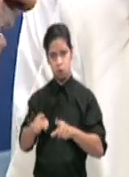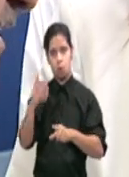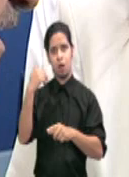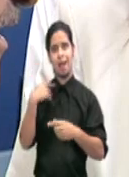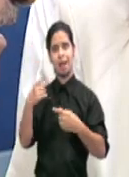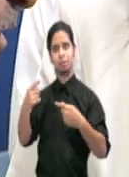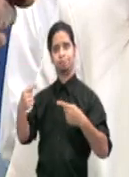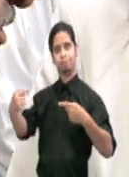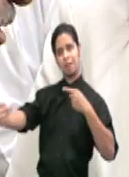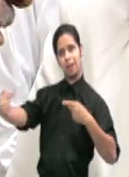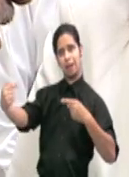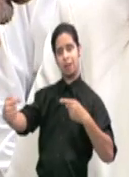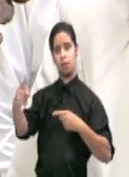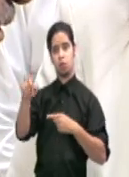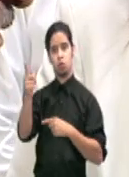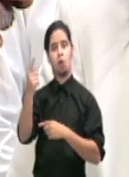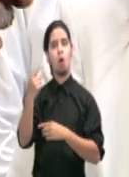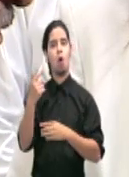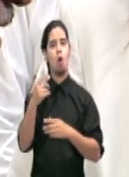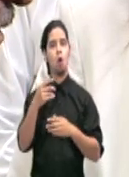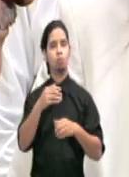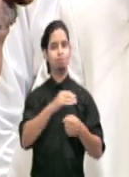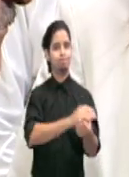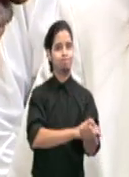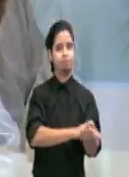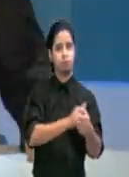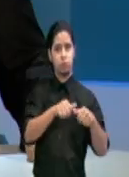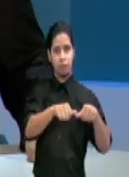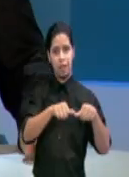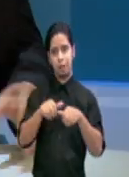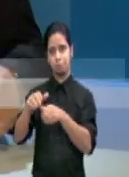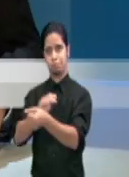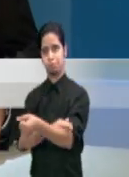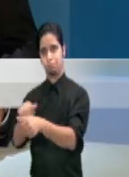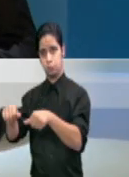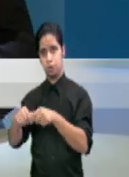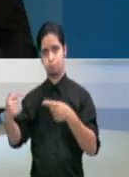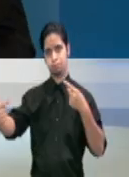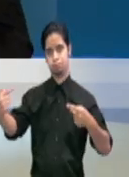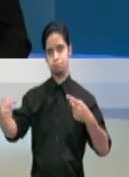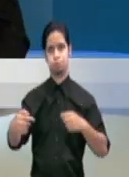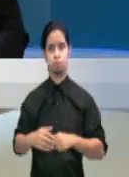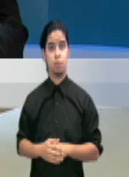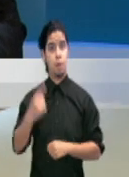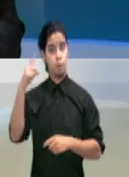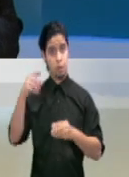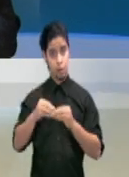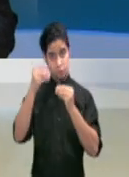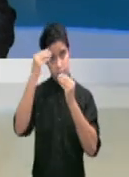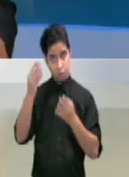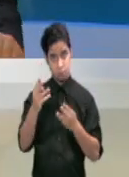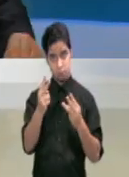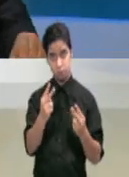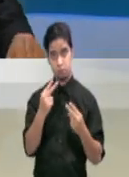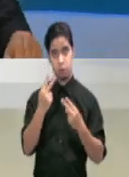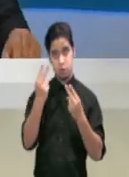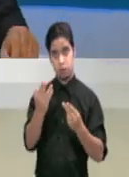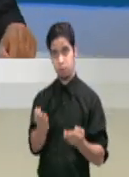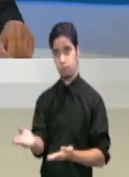entre La Central y otros sectores, incluyendo Carolina. Para ver estas y otras noticias, visite nuestra página